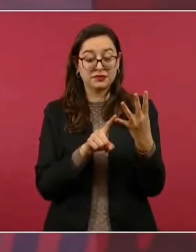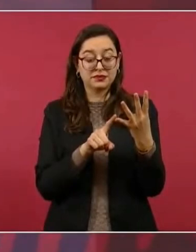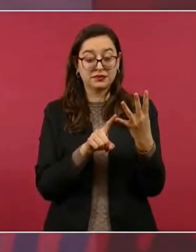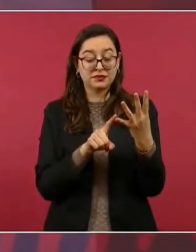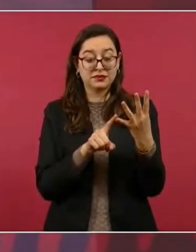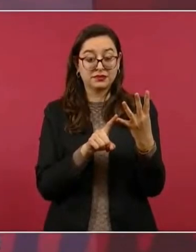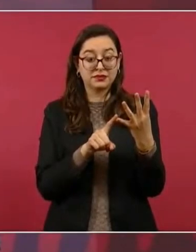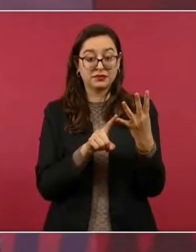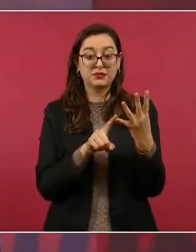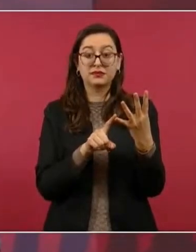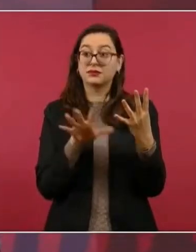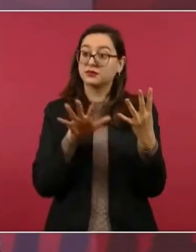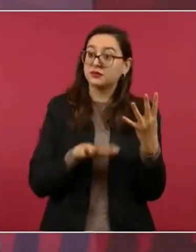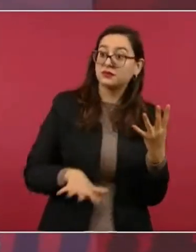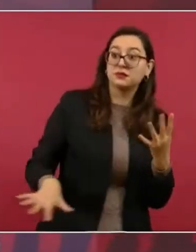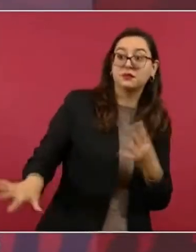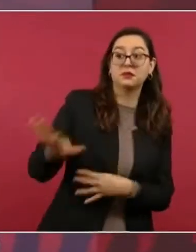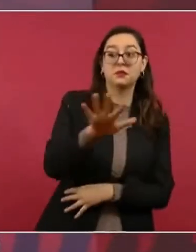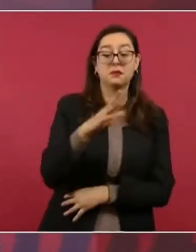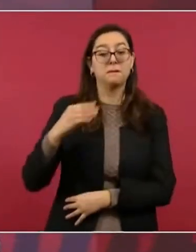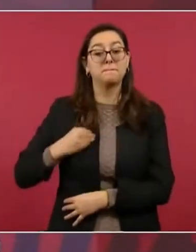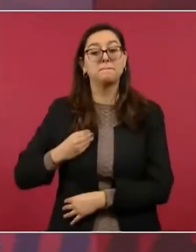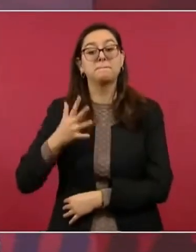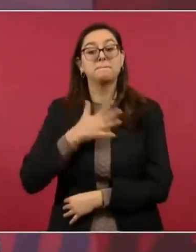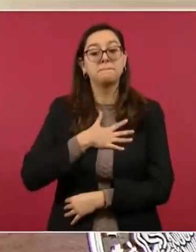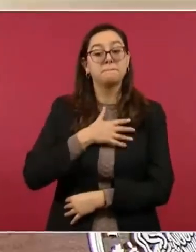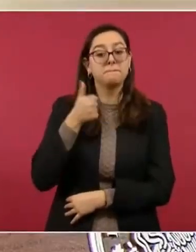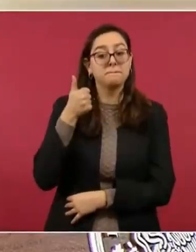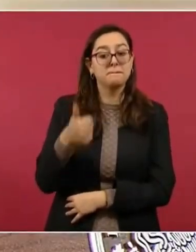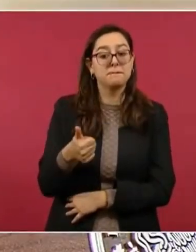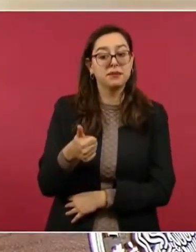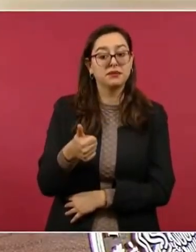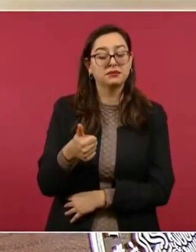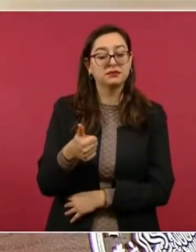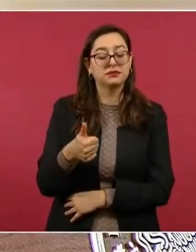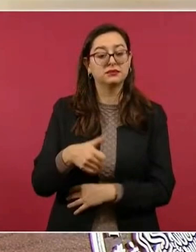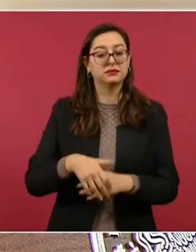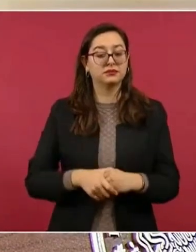lo que se llama estado de bienestar.